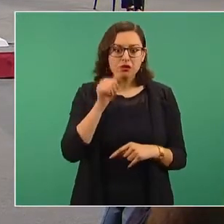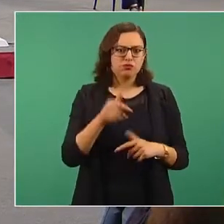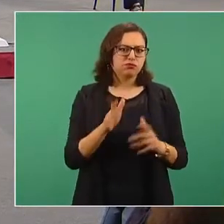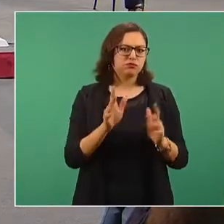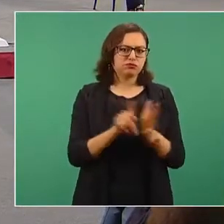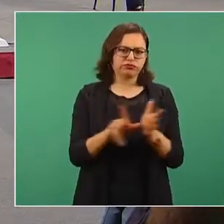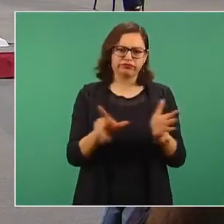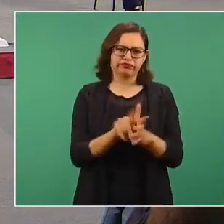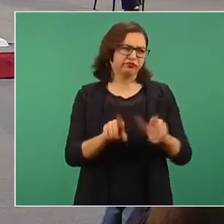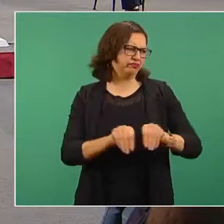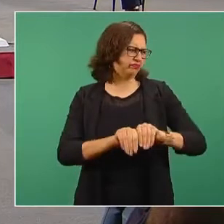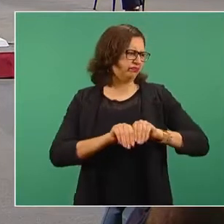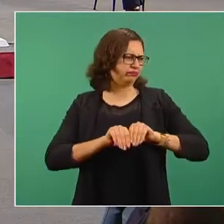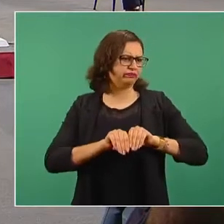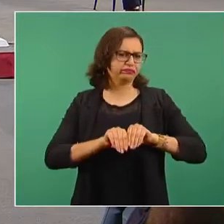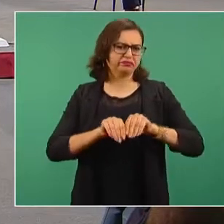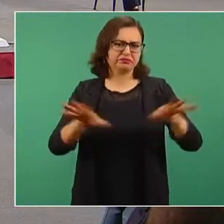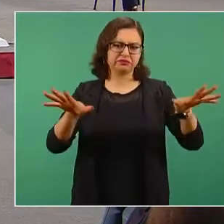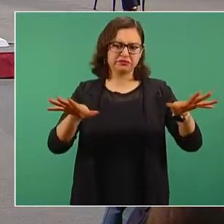Entonces,